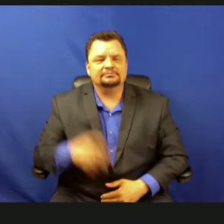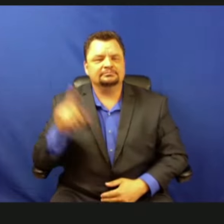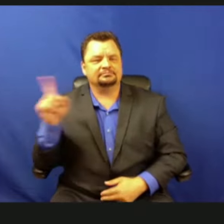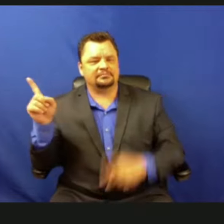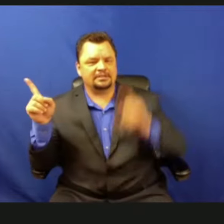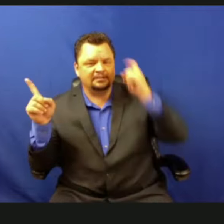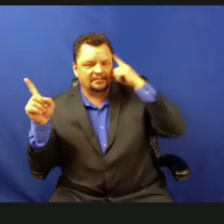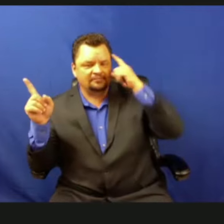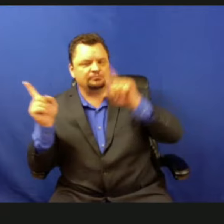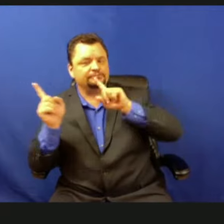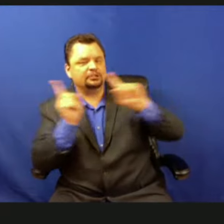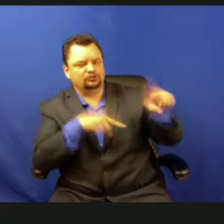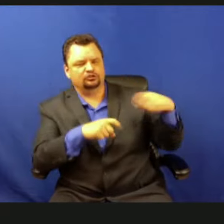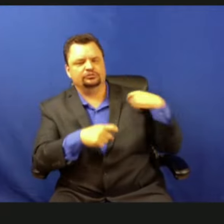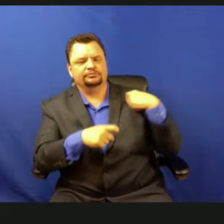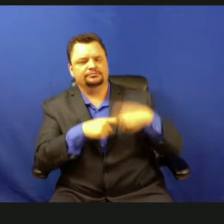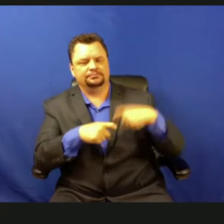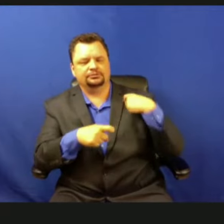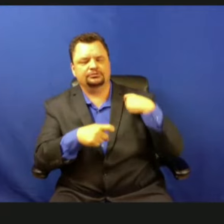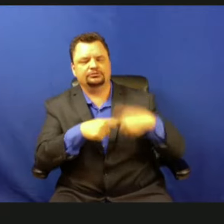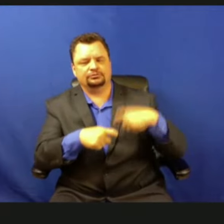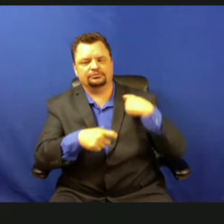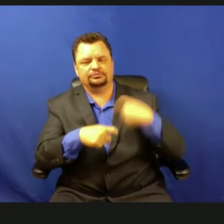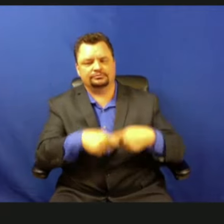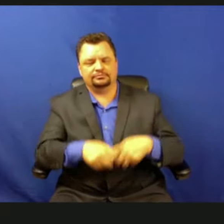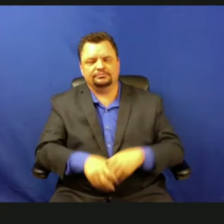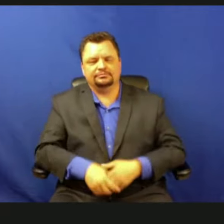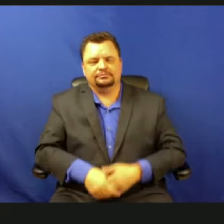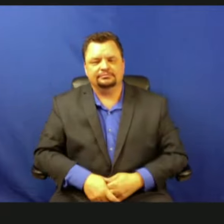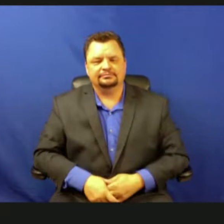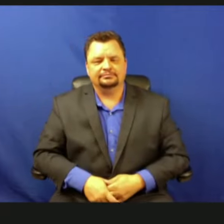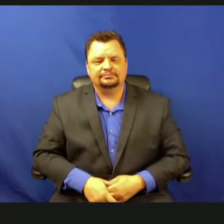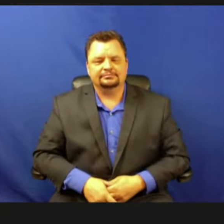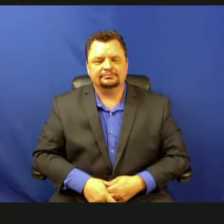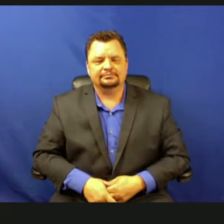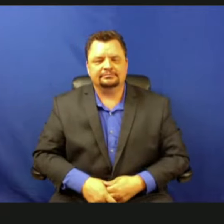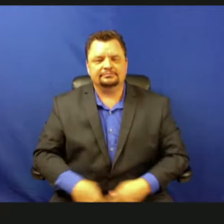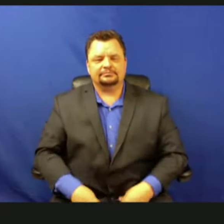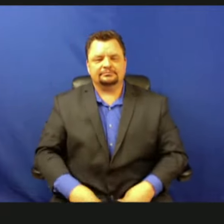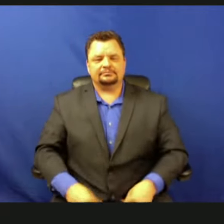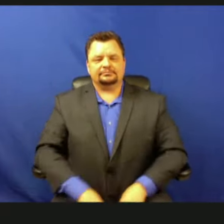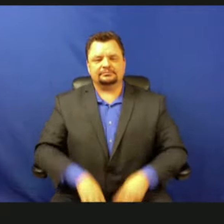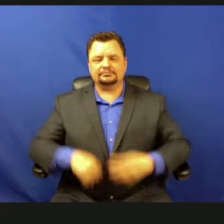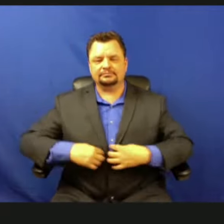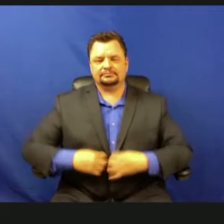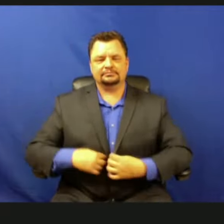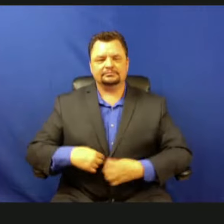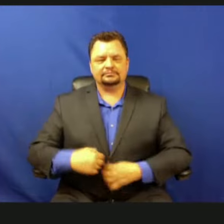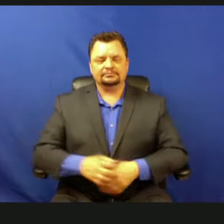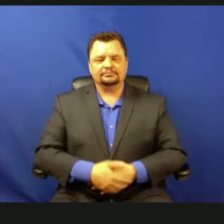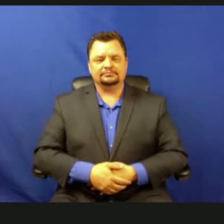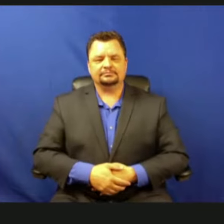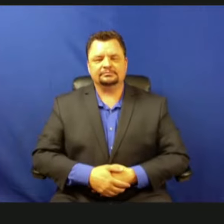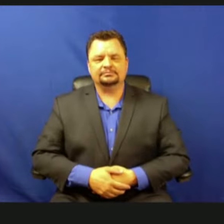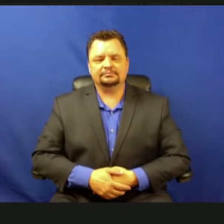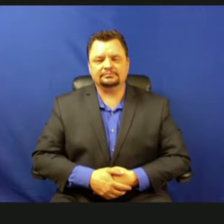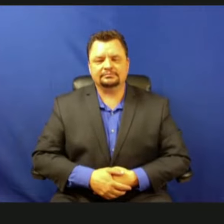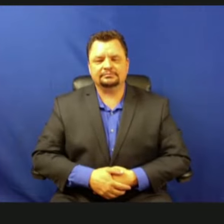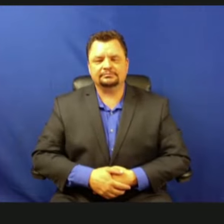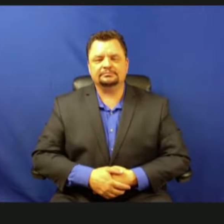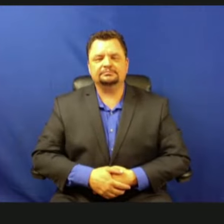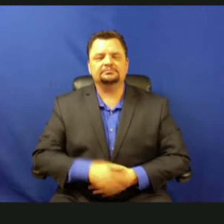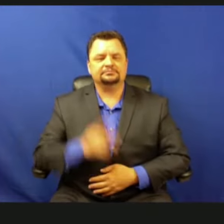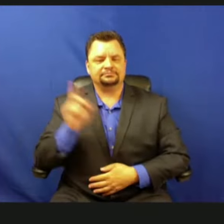que sacar a familias de la pobreza y añade dinero para asistir a sus familias.